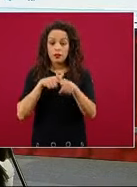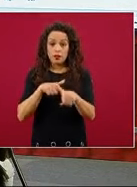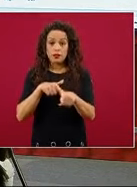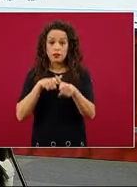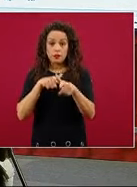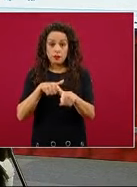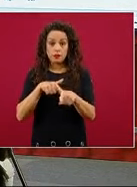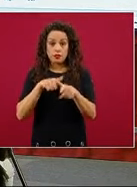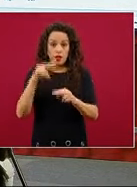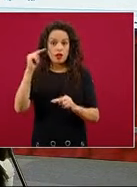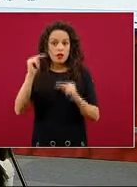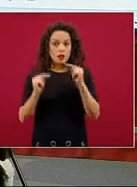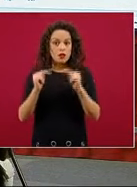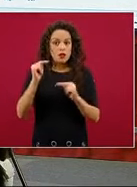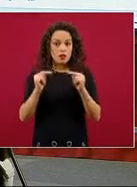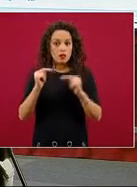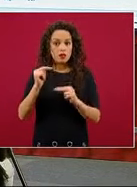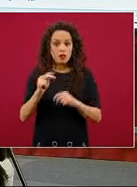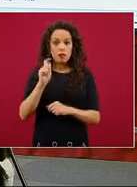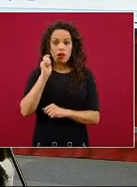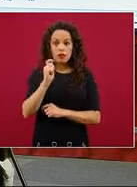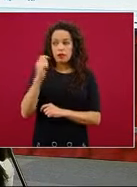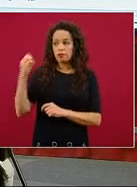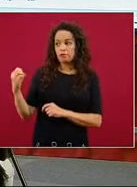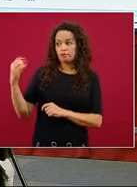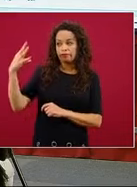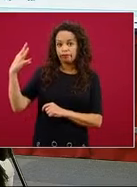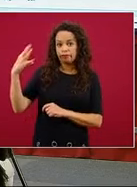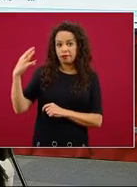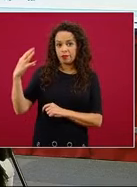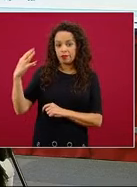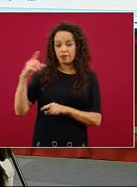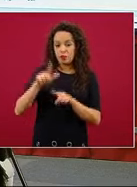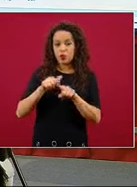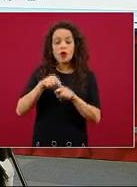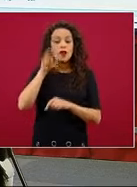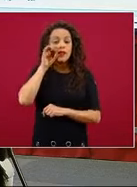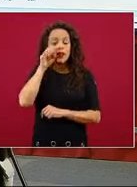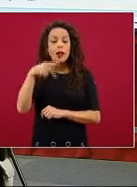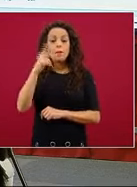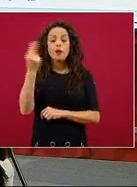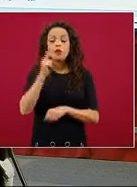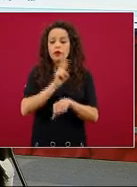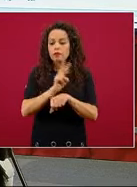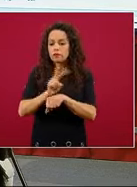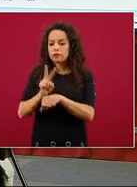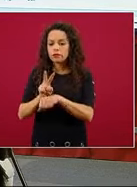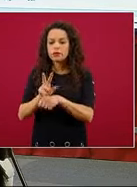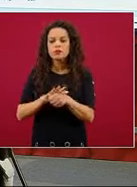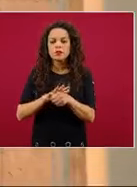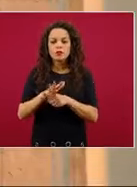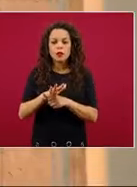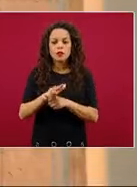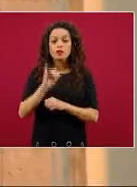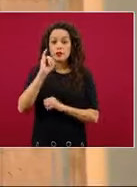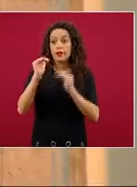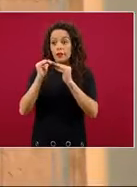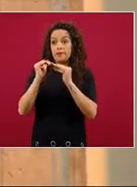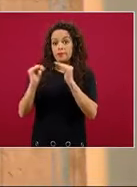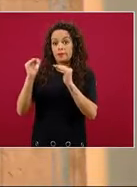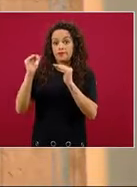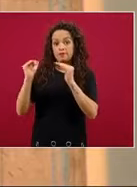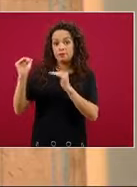su nivel de riesgo naranja. Lo que hay que estar al pendiente es que si el incremento ha